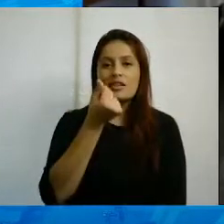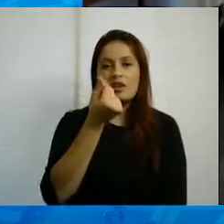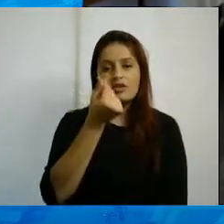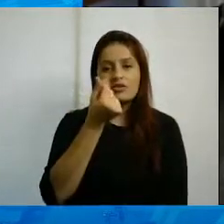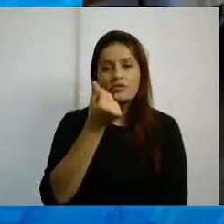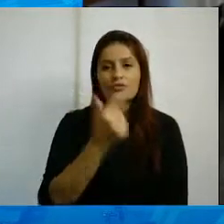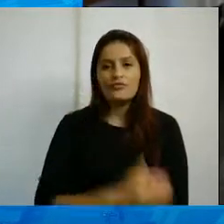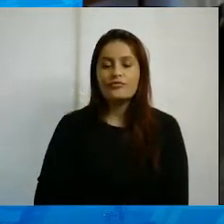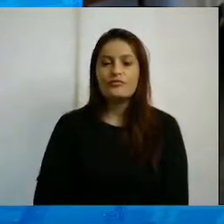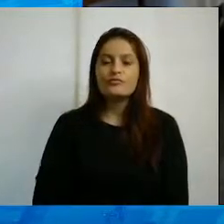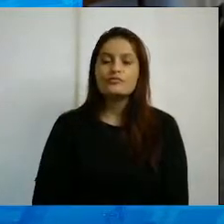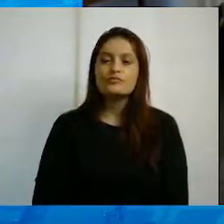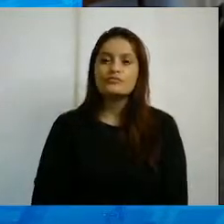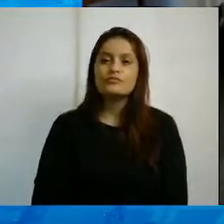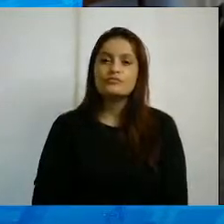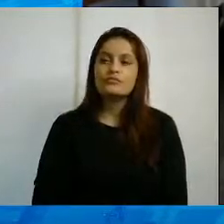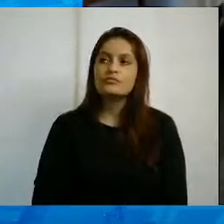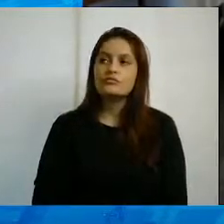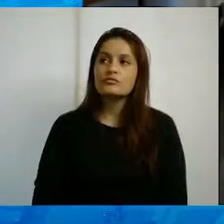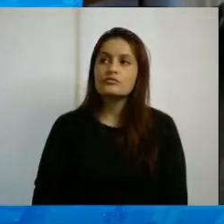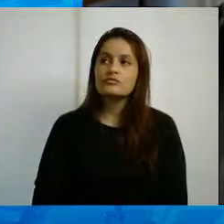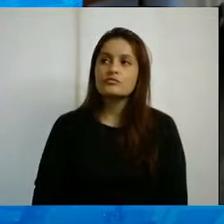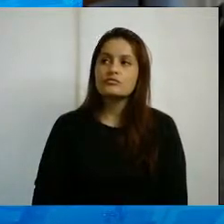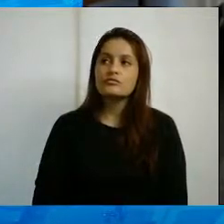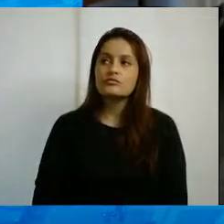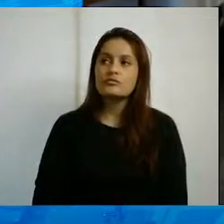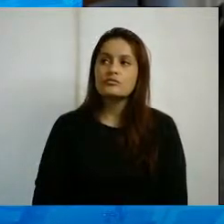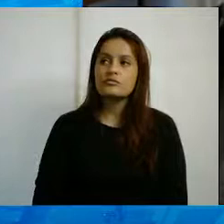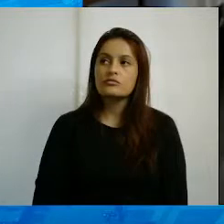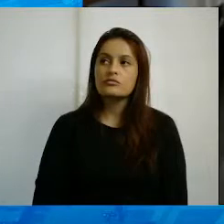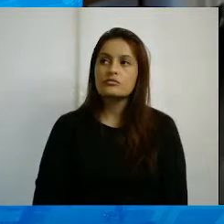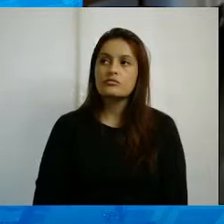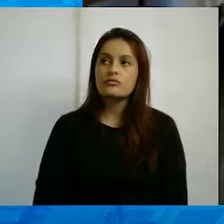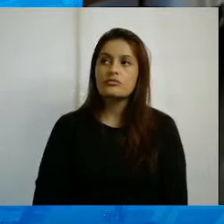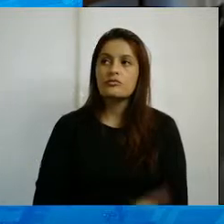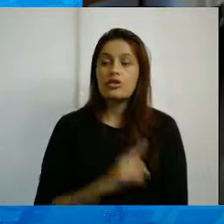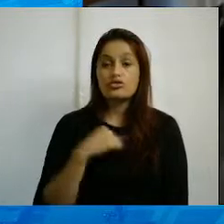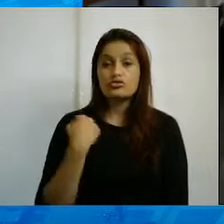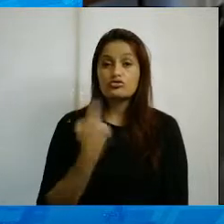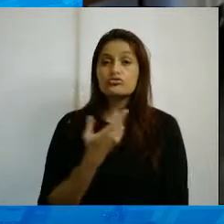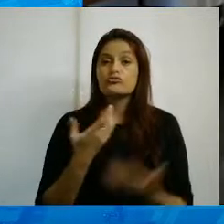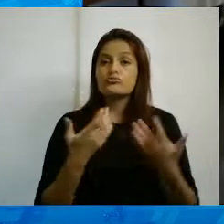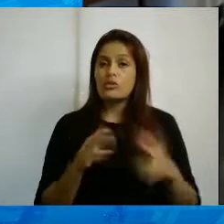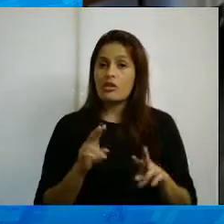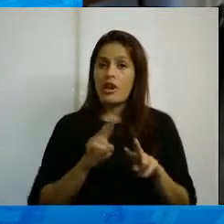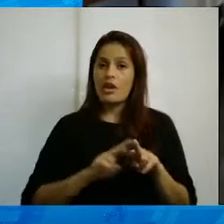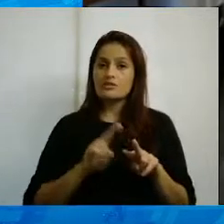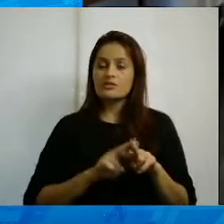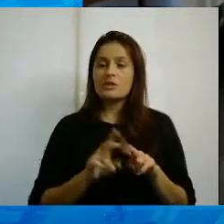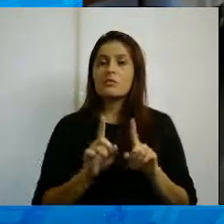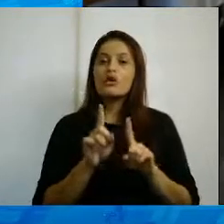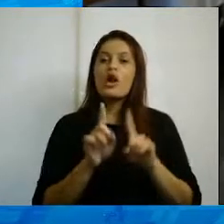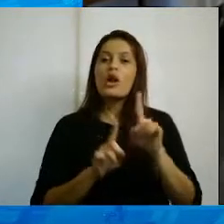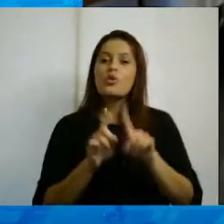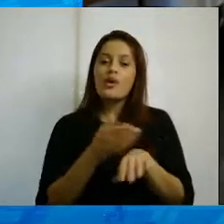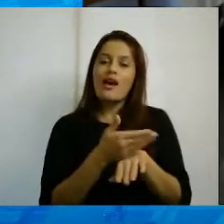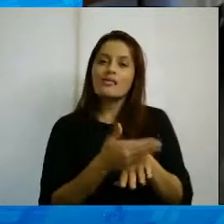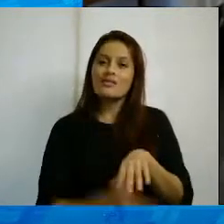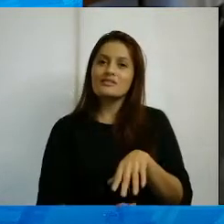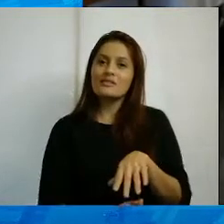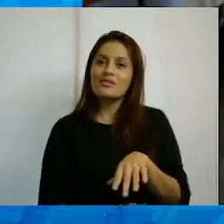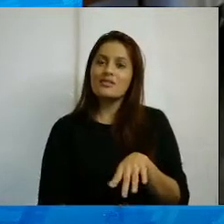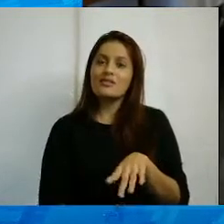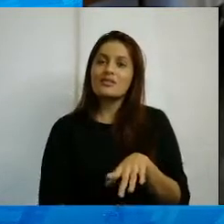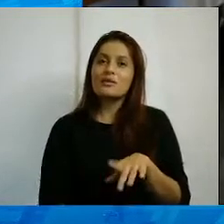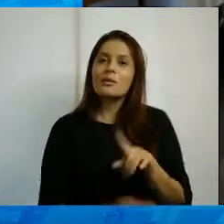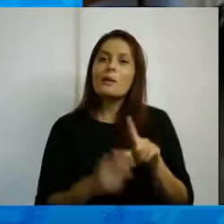porque nosotros recuperamos licencias, las corrientes, las que no tienen problema. Pero las que van quedando atrás son todas aquellas que